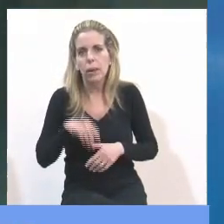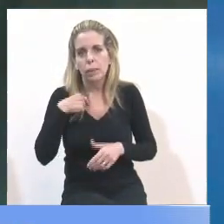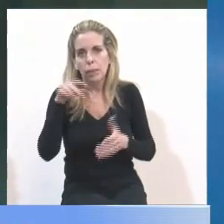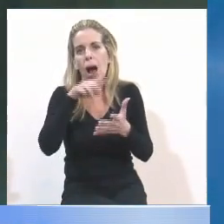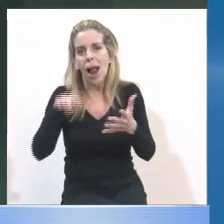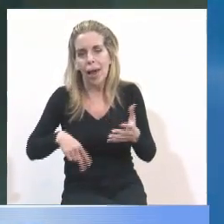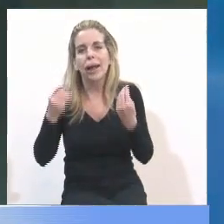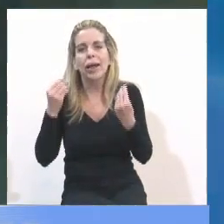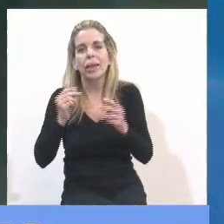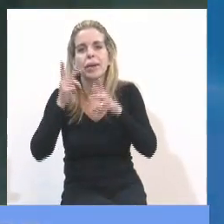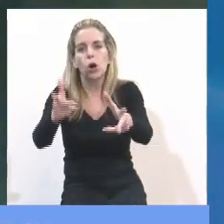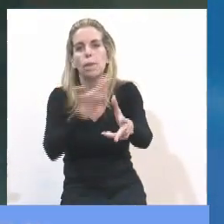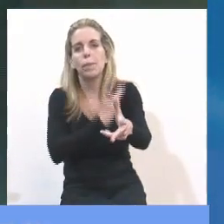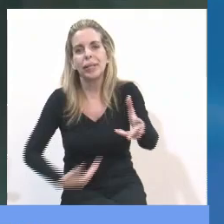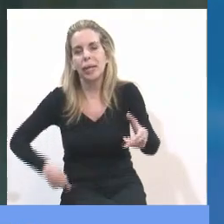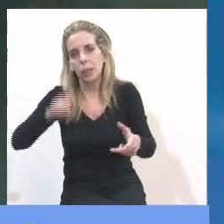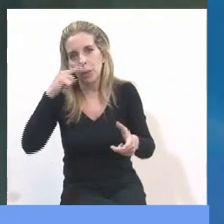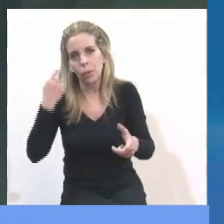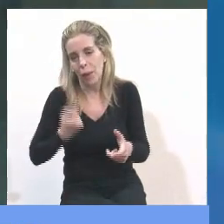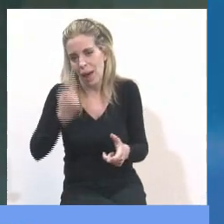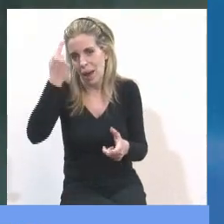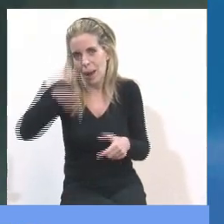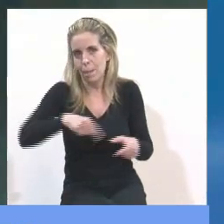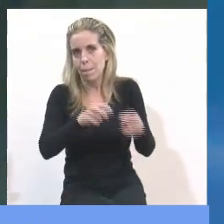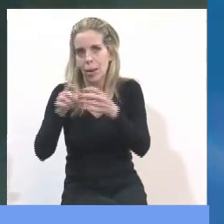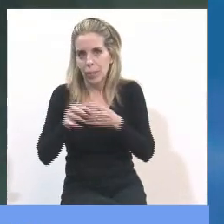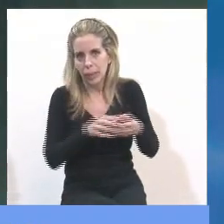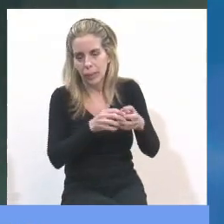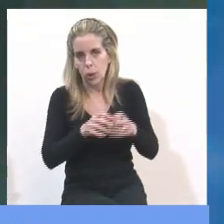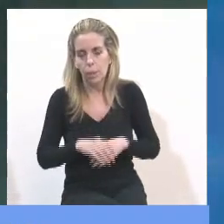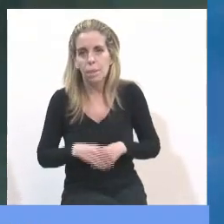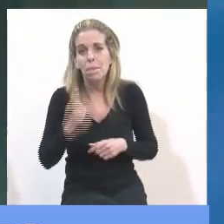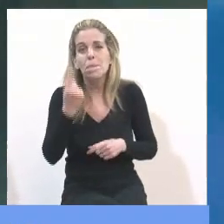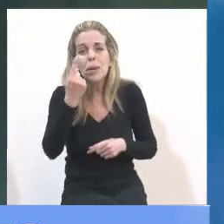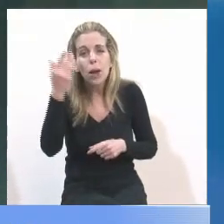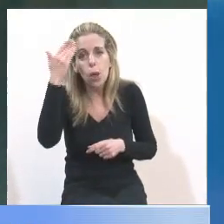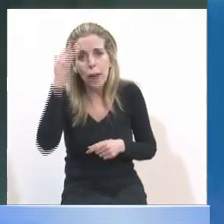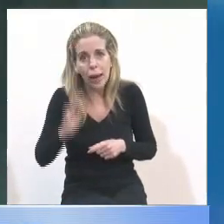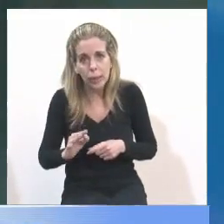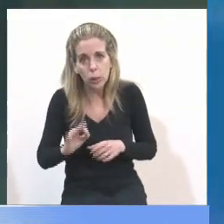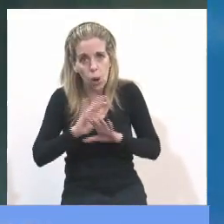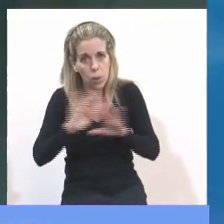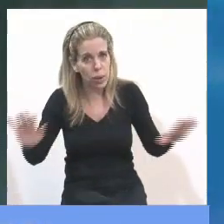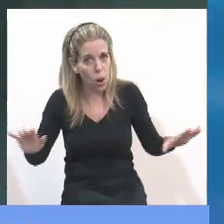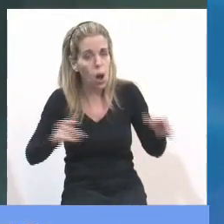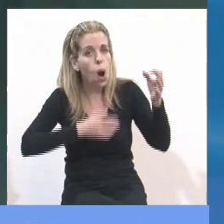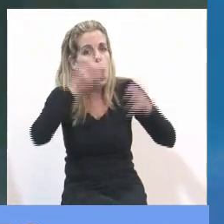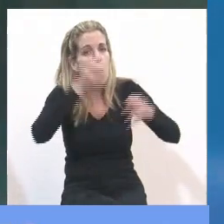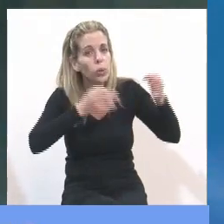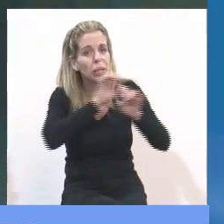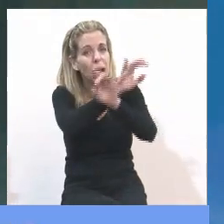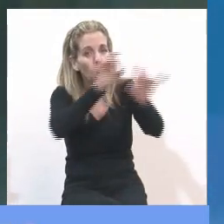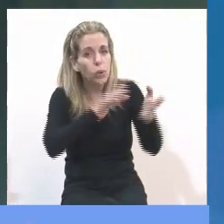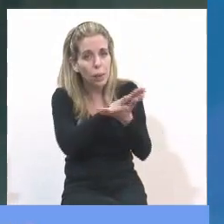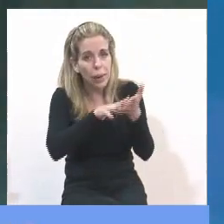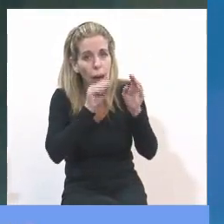paso a recordarles a todos qué es lo que nos decía el presidente de la Nación el 1 de marzo. Nunca más a una justicia